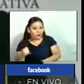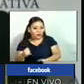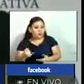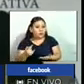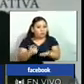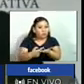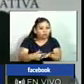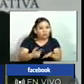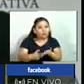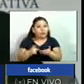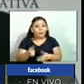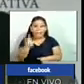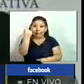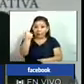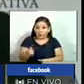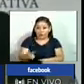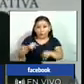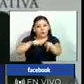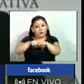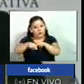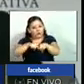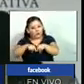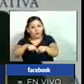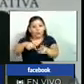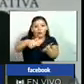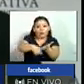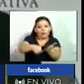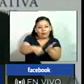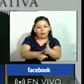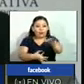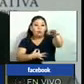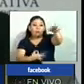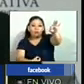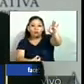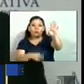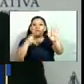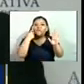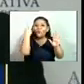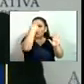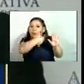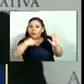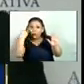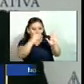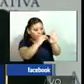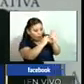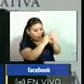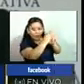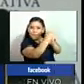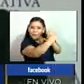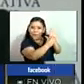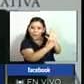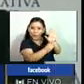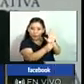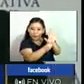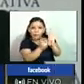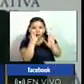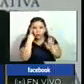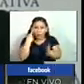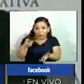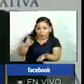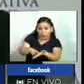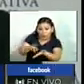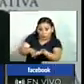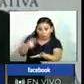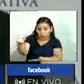candidatos alcaldes también van a competir por rostro en ese sentido al momento de presentar la inscripción de la